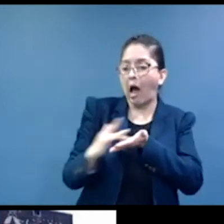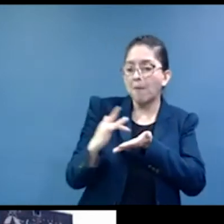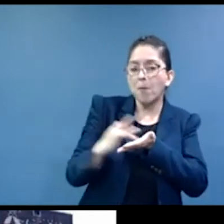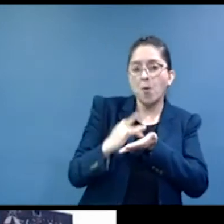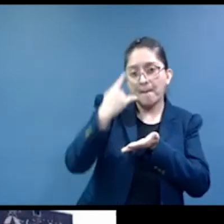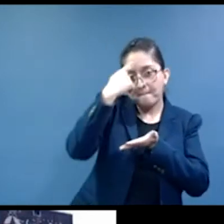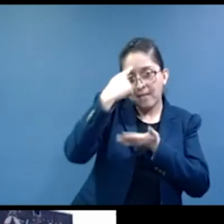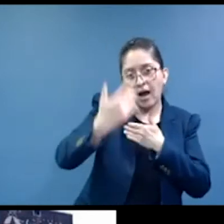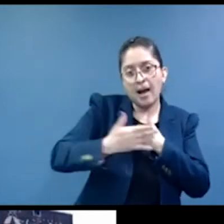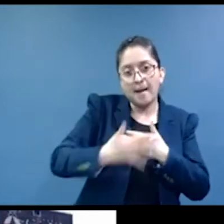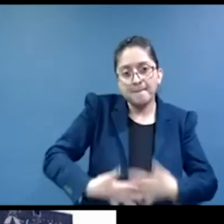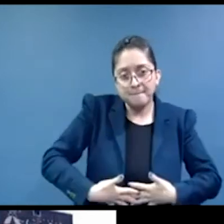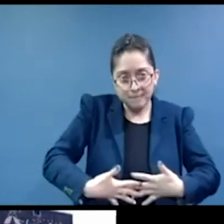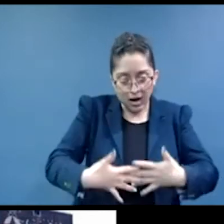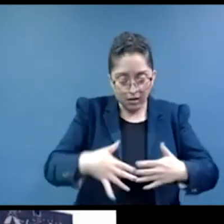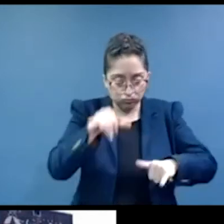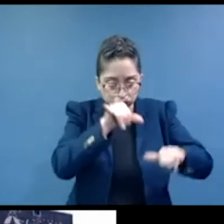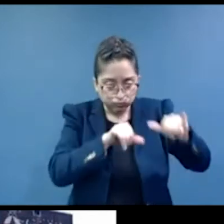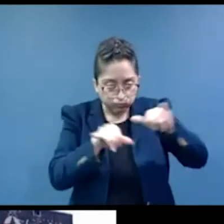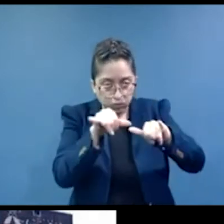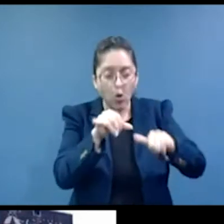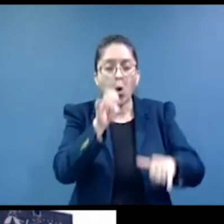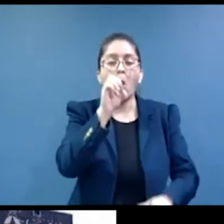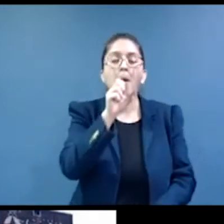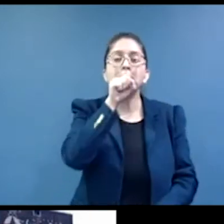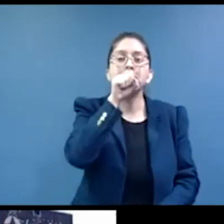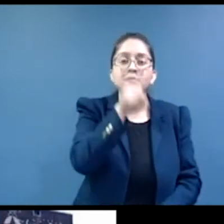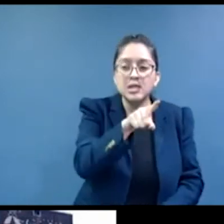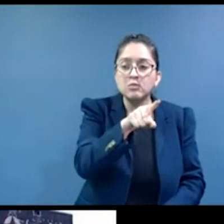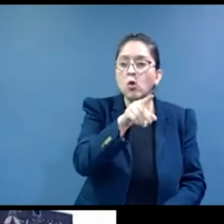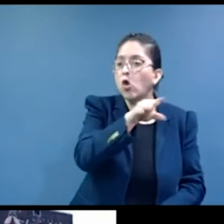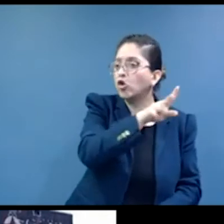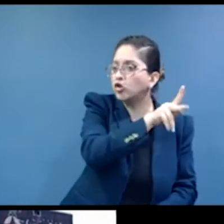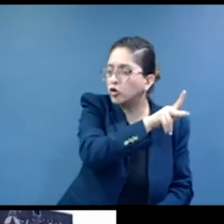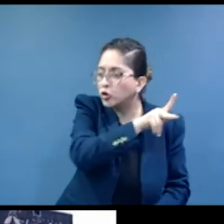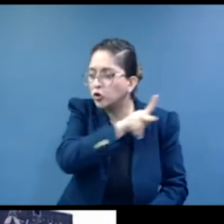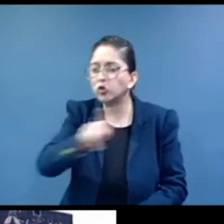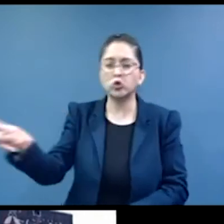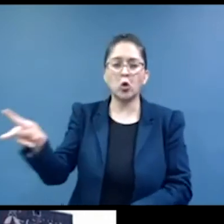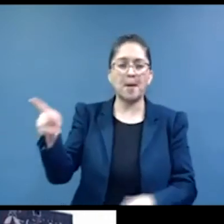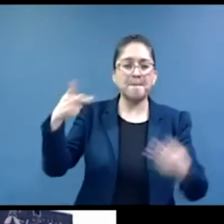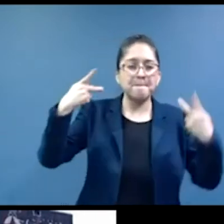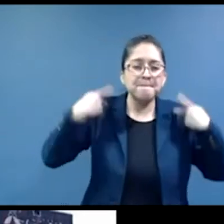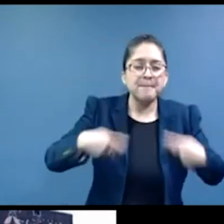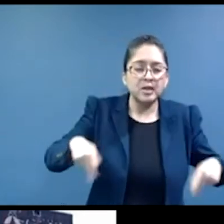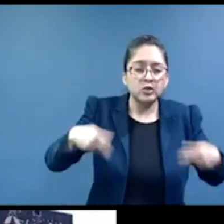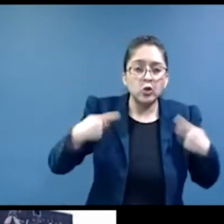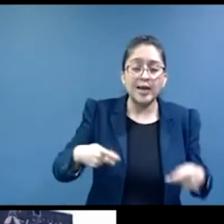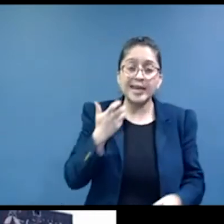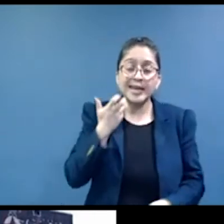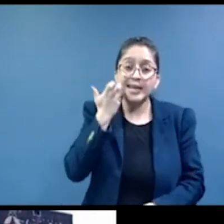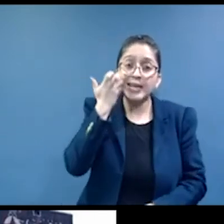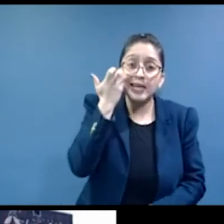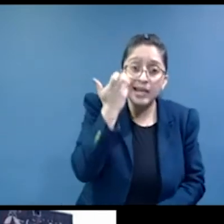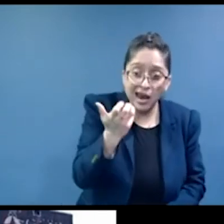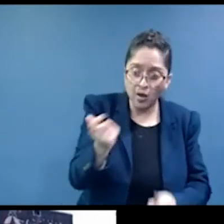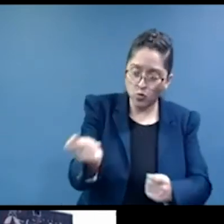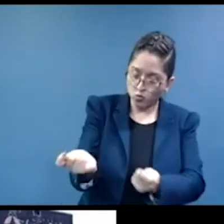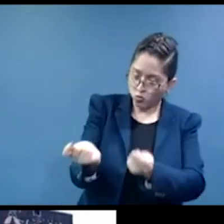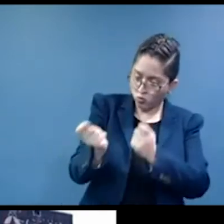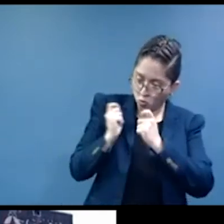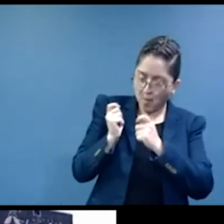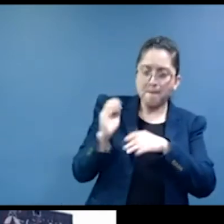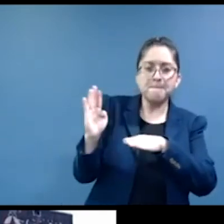digamos, universal, a toda persona que quiera poder recibir los beneficios de una